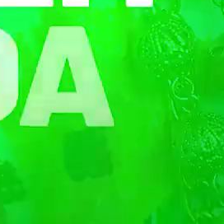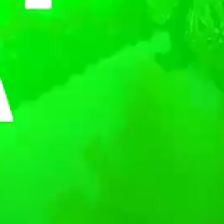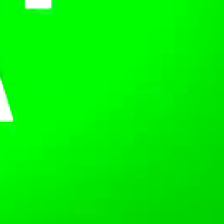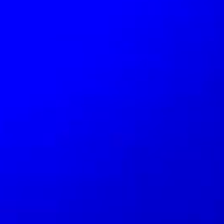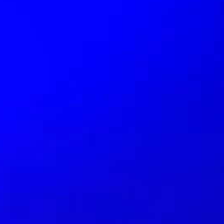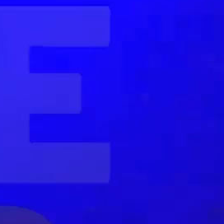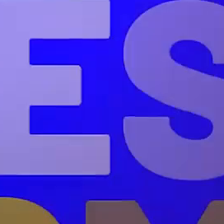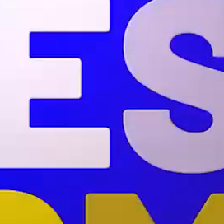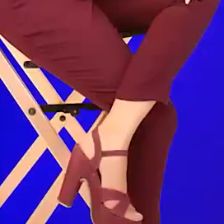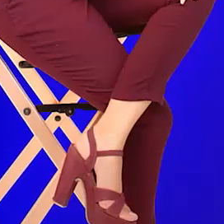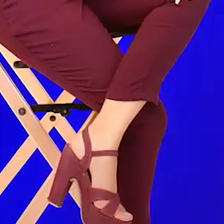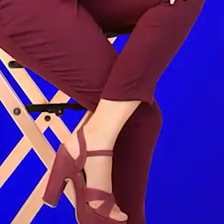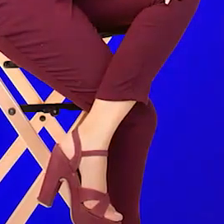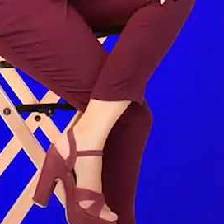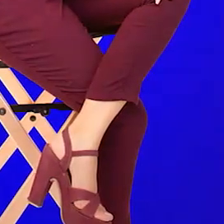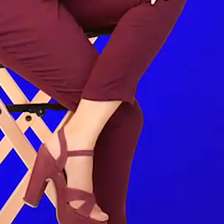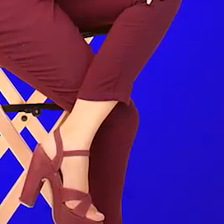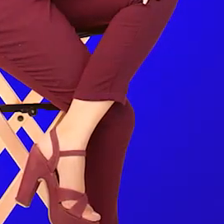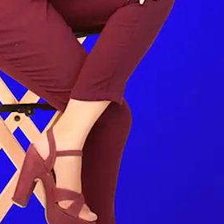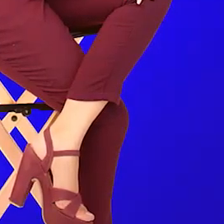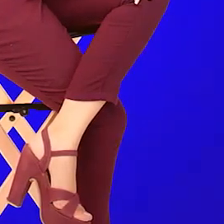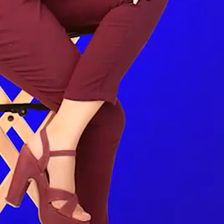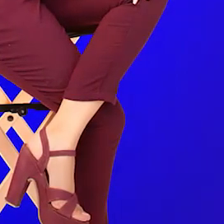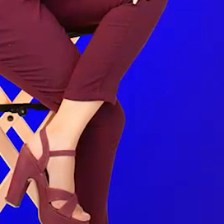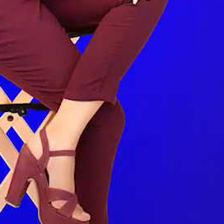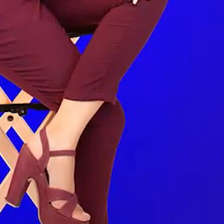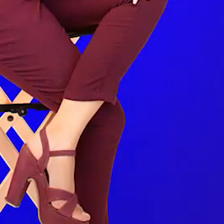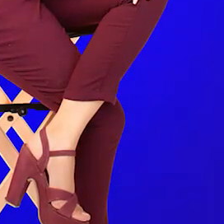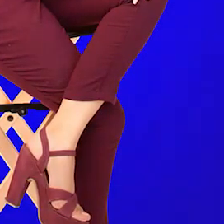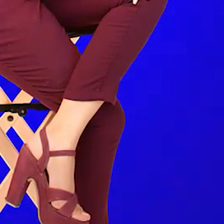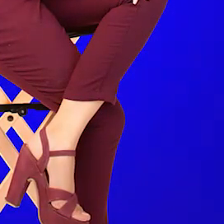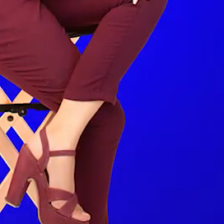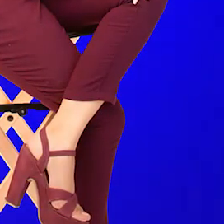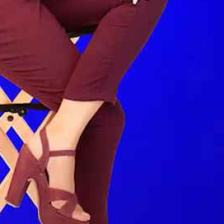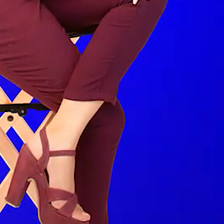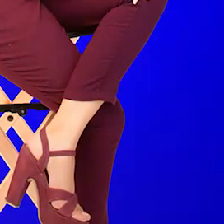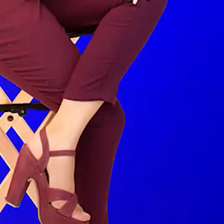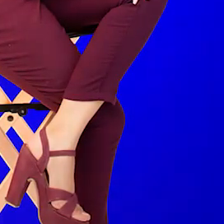Tele Yucatán te informa, lunes a viernes 3 de la tarde. Síguenos.